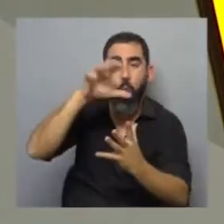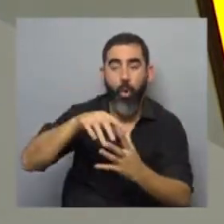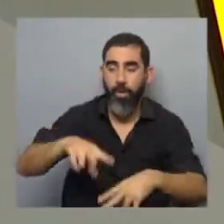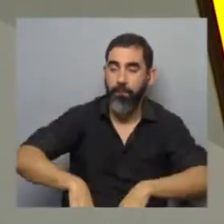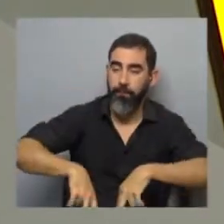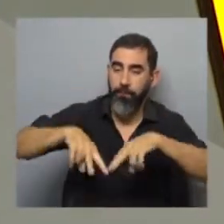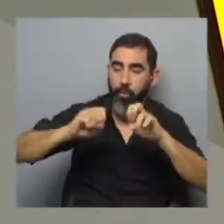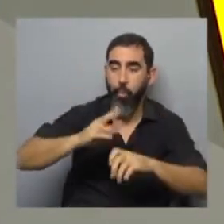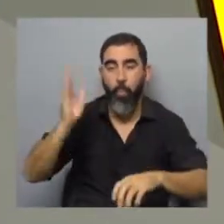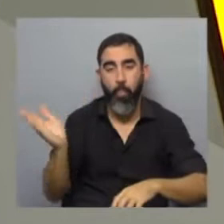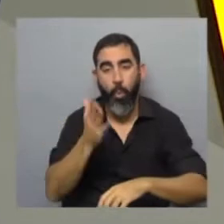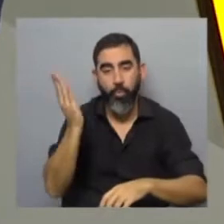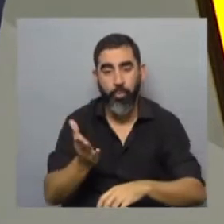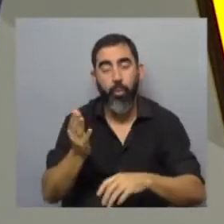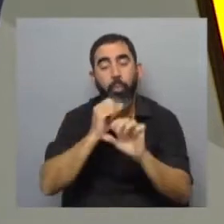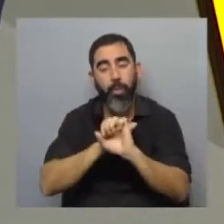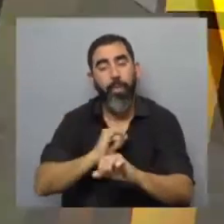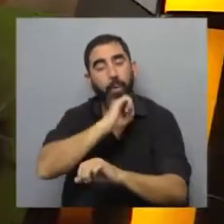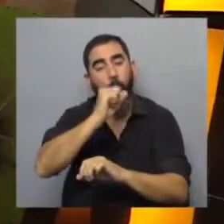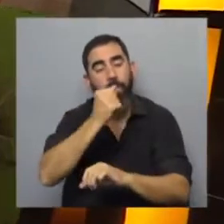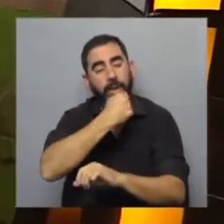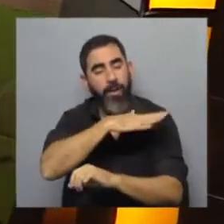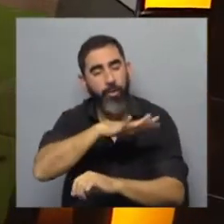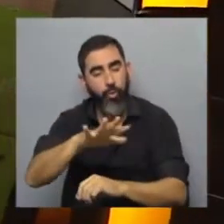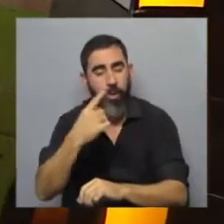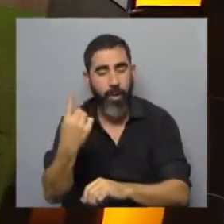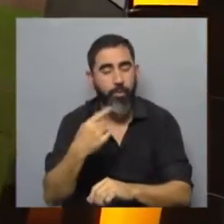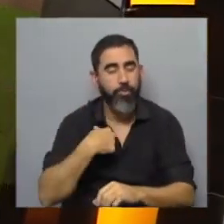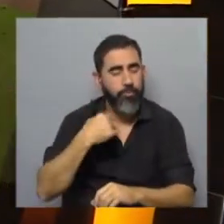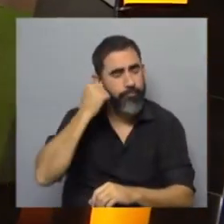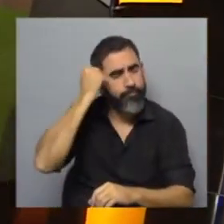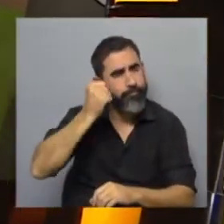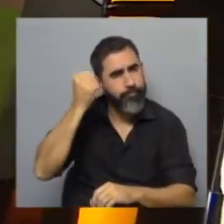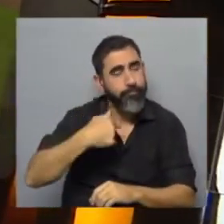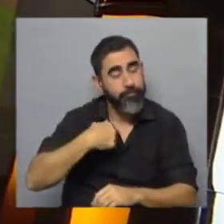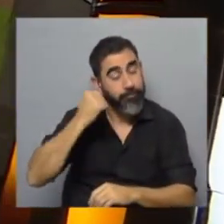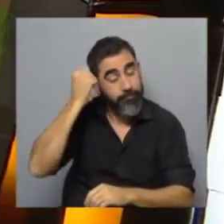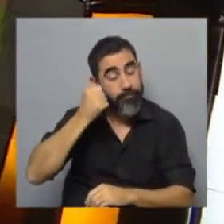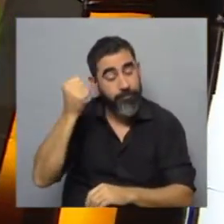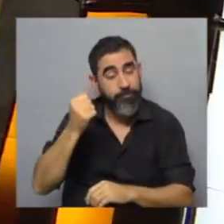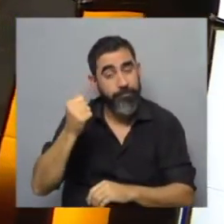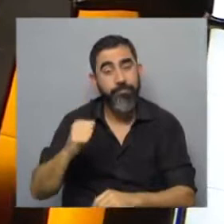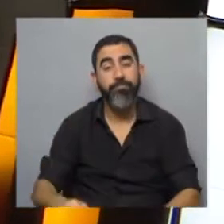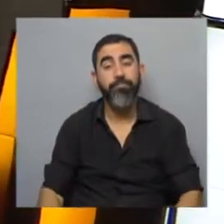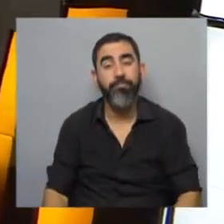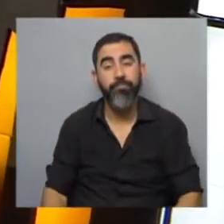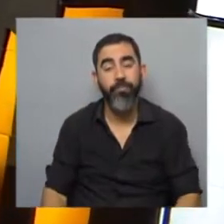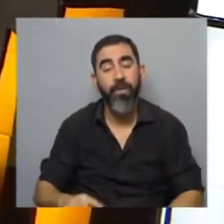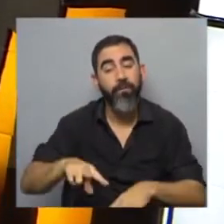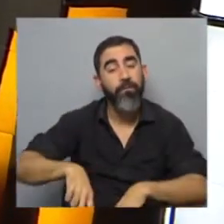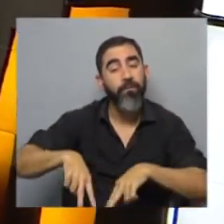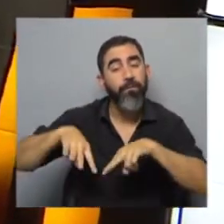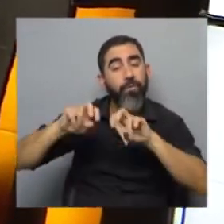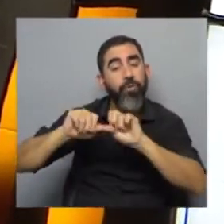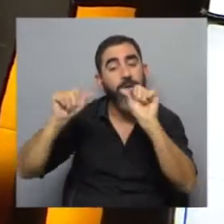investigación y de producción de contenidos. Claro, poder contar nuestras propias historias. Yo sabes que fantaseaba, ¿no?, mientras escuchaba el informe, con todas las investigaciones que se